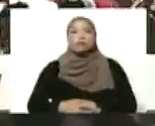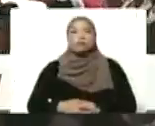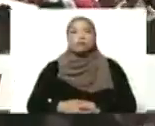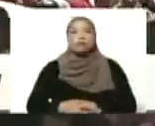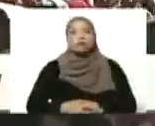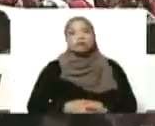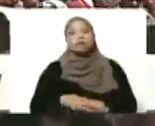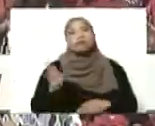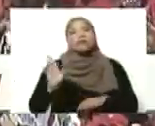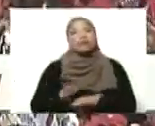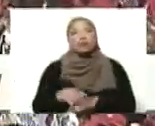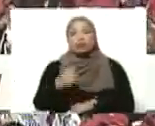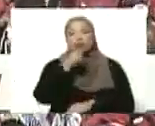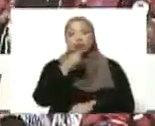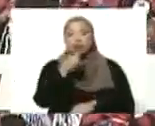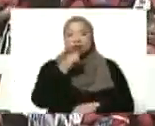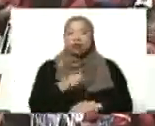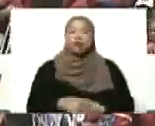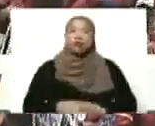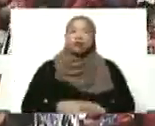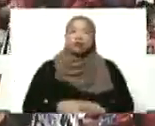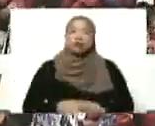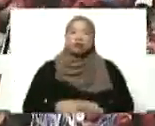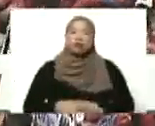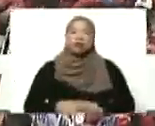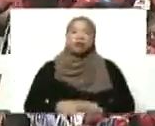¿Por qué? Miren,